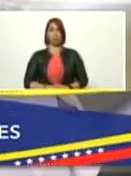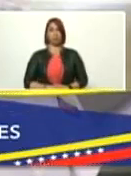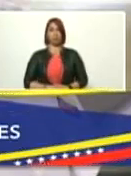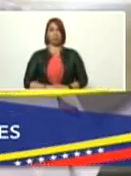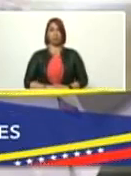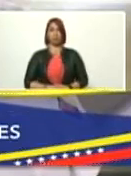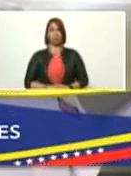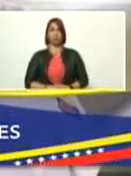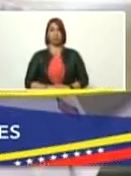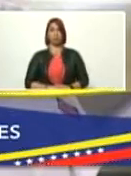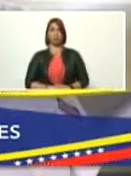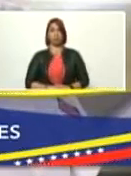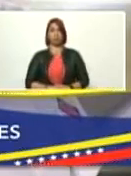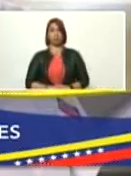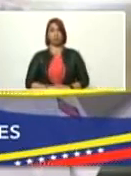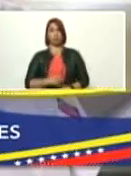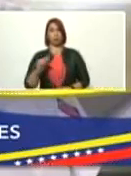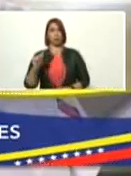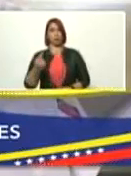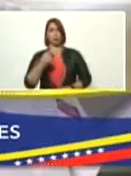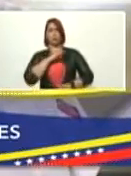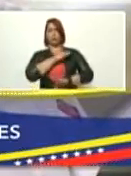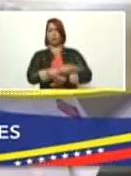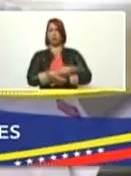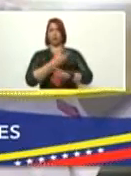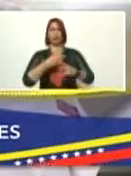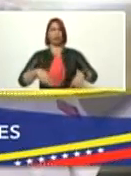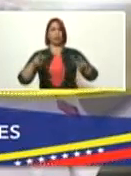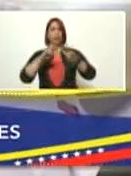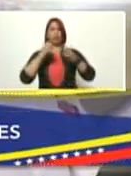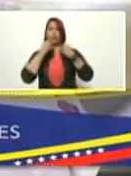Porque una de las fuerzas y de las virtudes